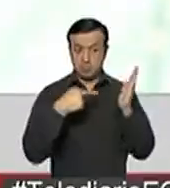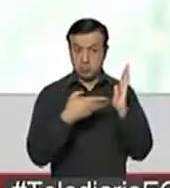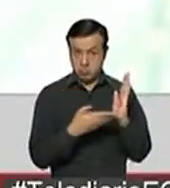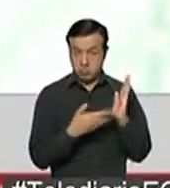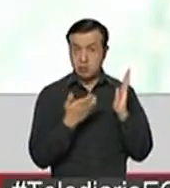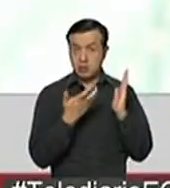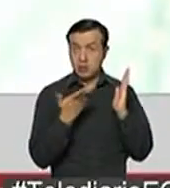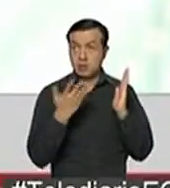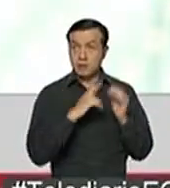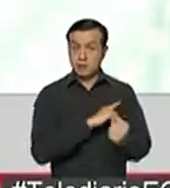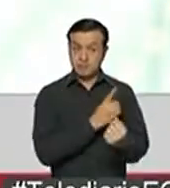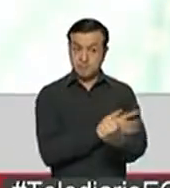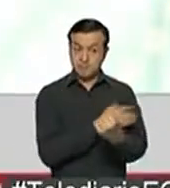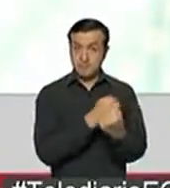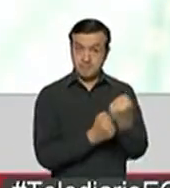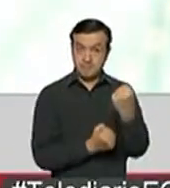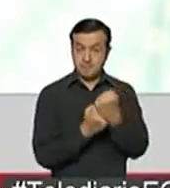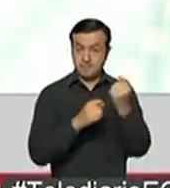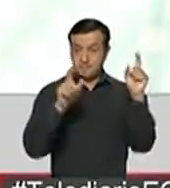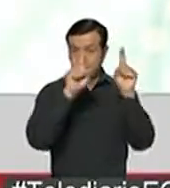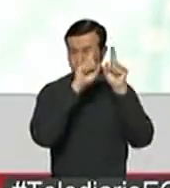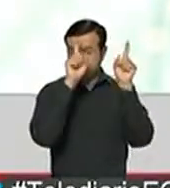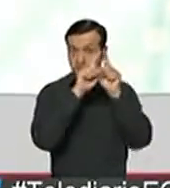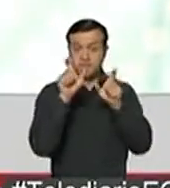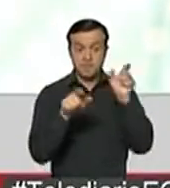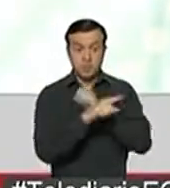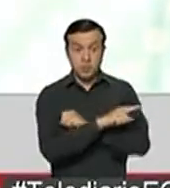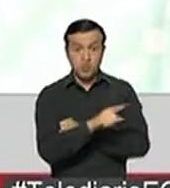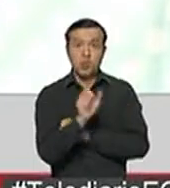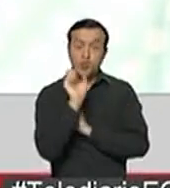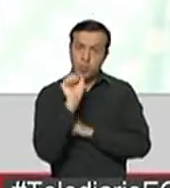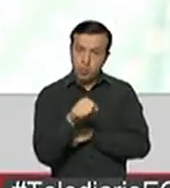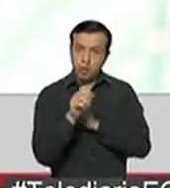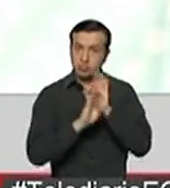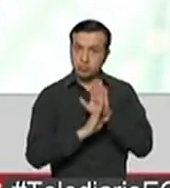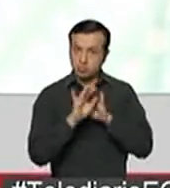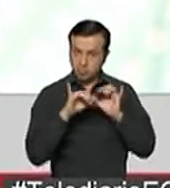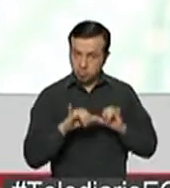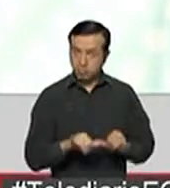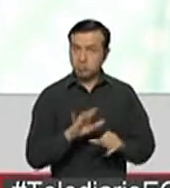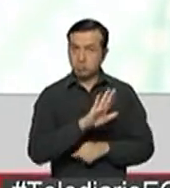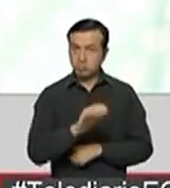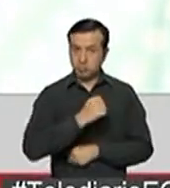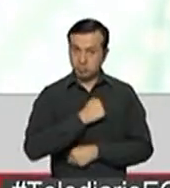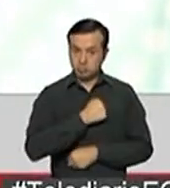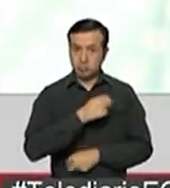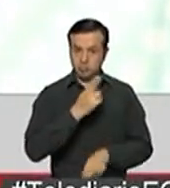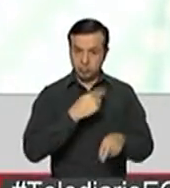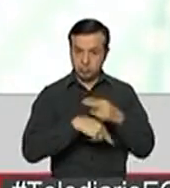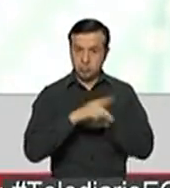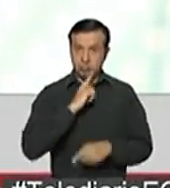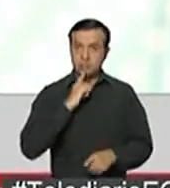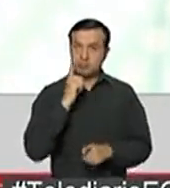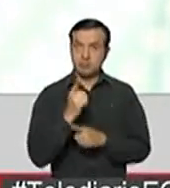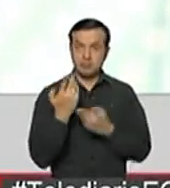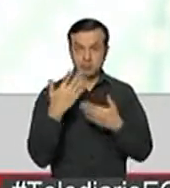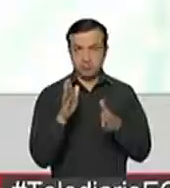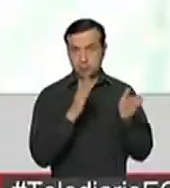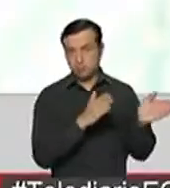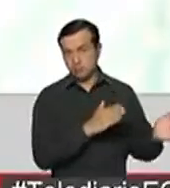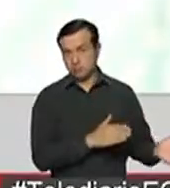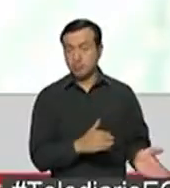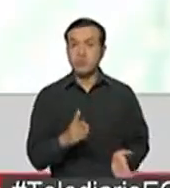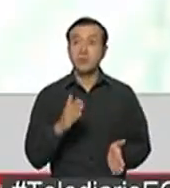y fortalecer la gestión empresarial para que ellos puedan estar en capacidad de mantener sus negocios, también es bastante fuerte y necesario que